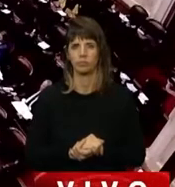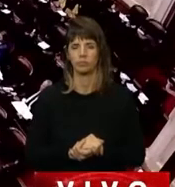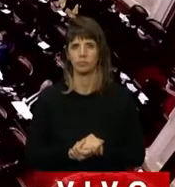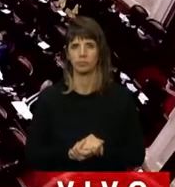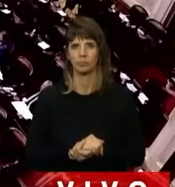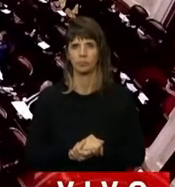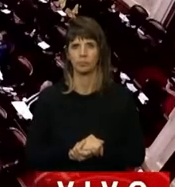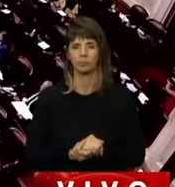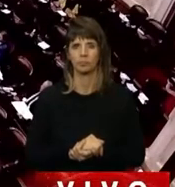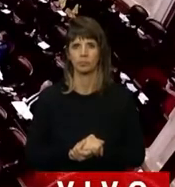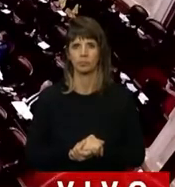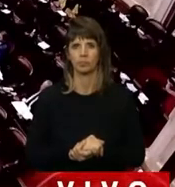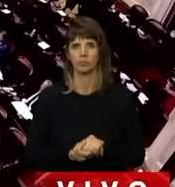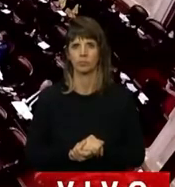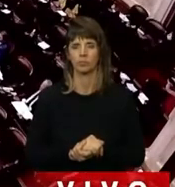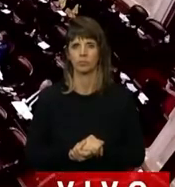Bueno.